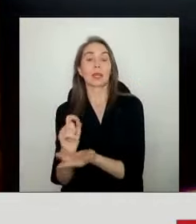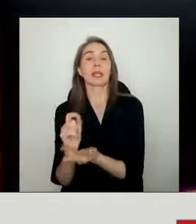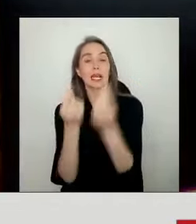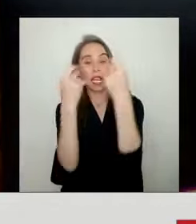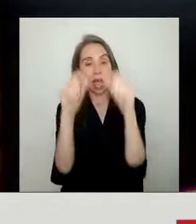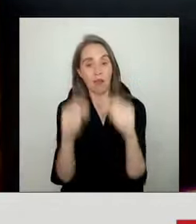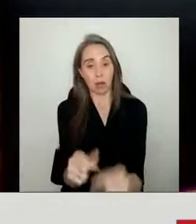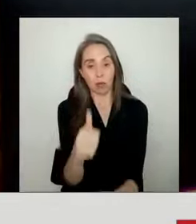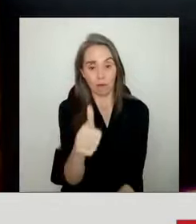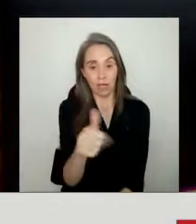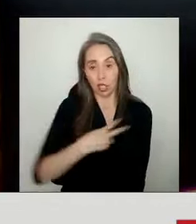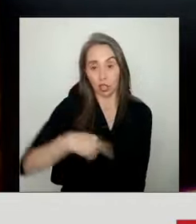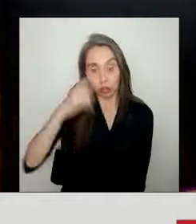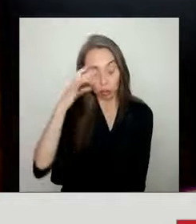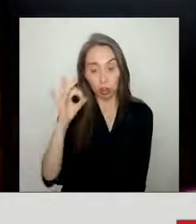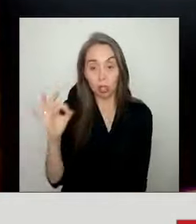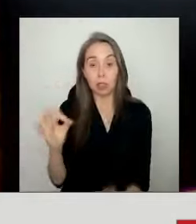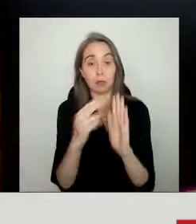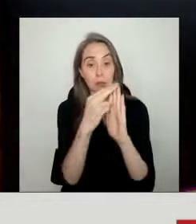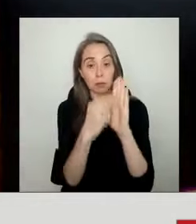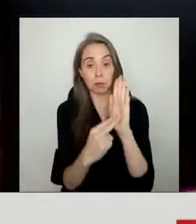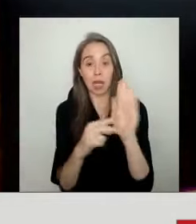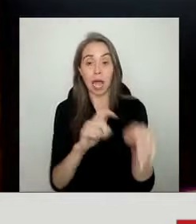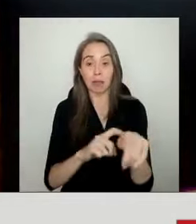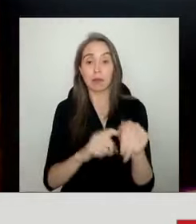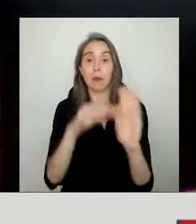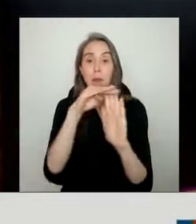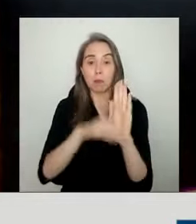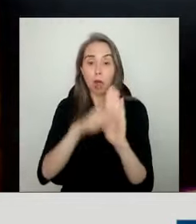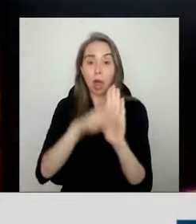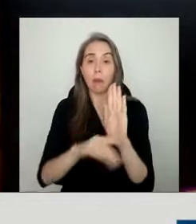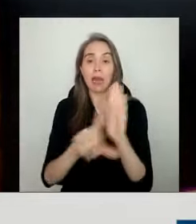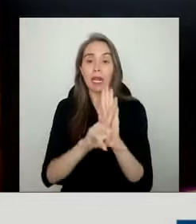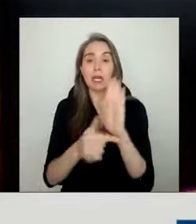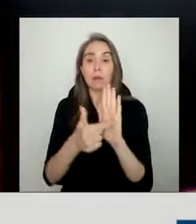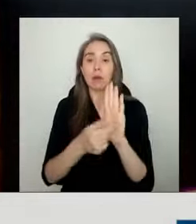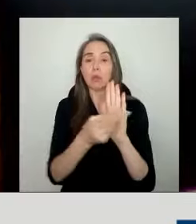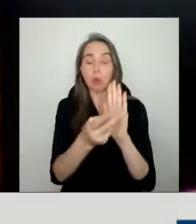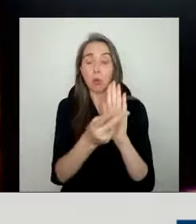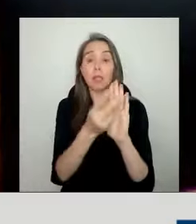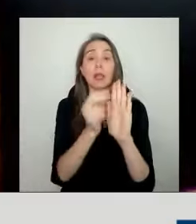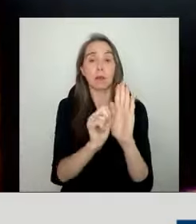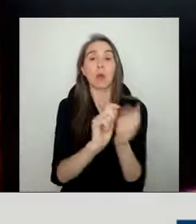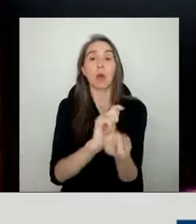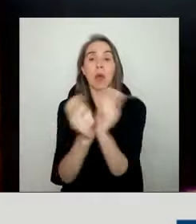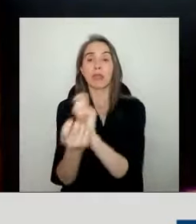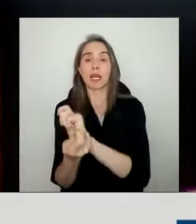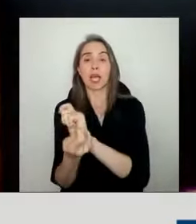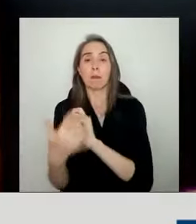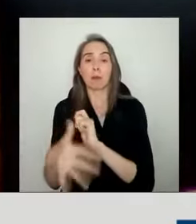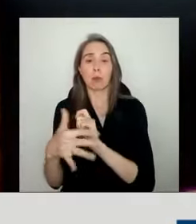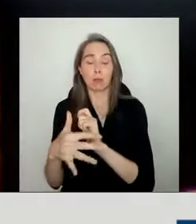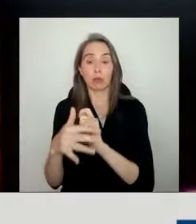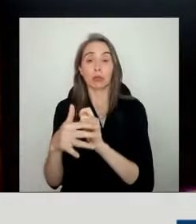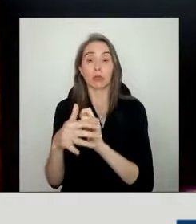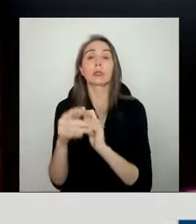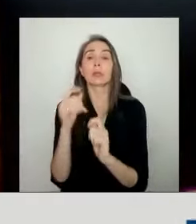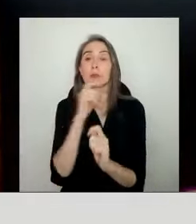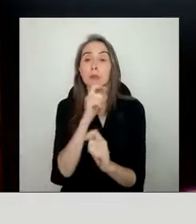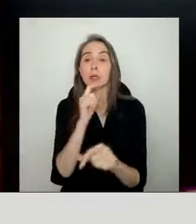tiempo de las políticas públicas y programas leyes es capaz de generar cambios importantes Como por ejemplo y que se están requiriendo combatir el déficit